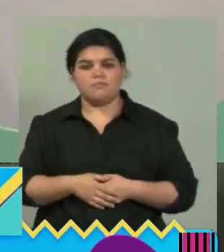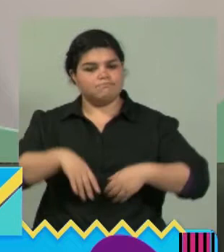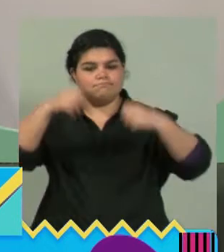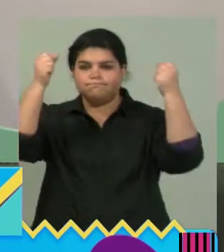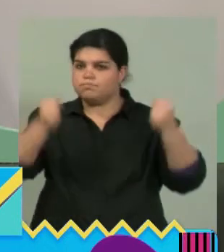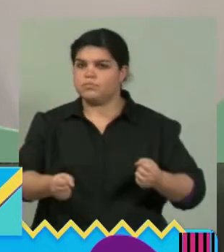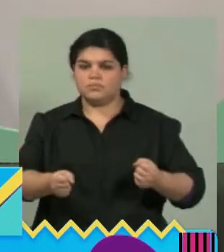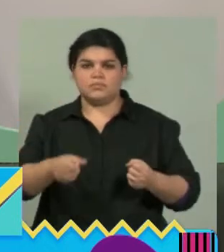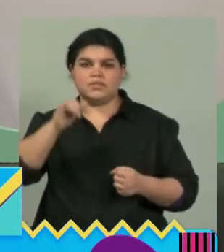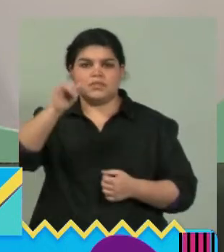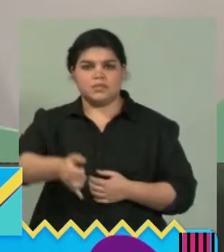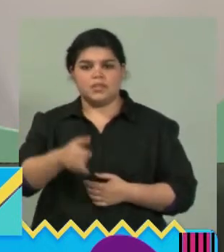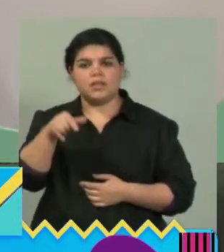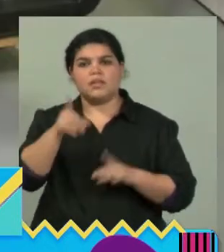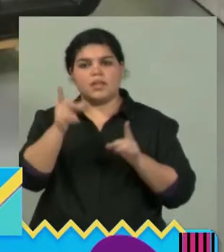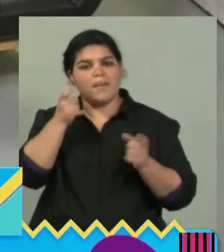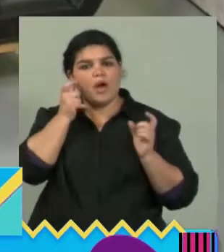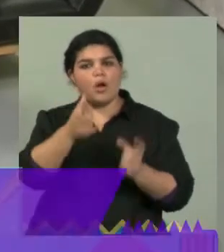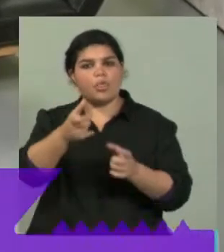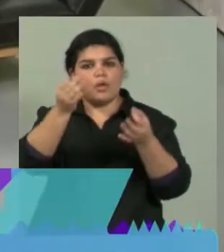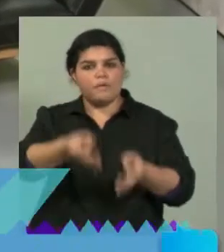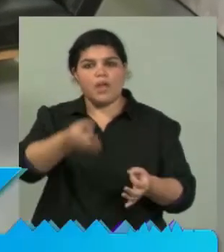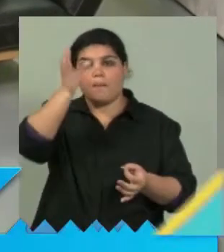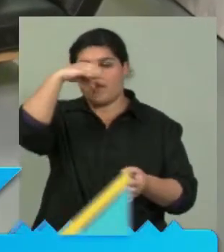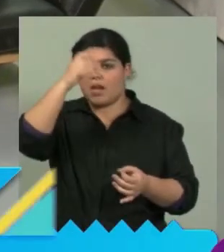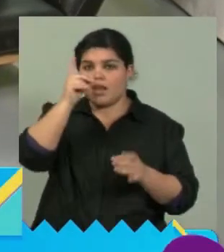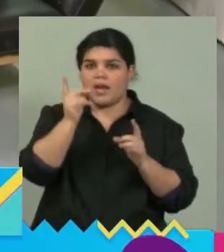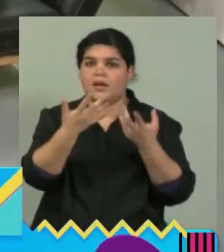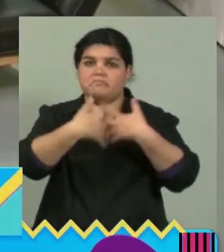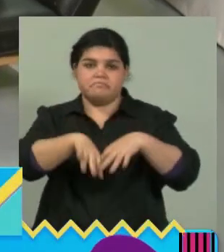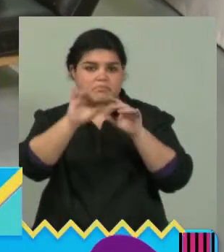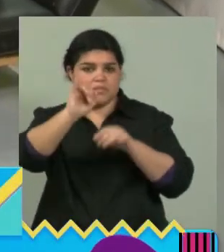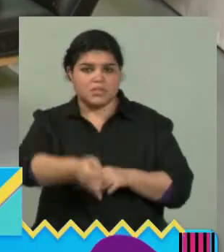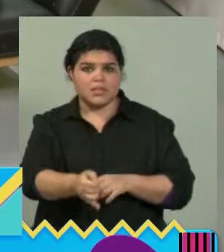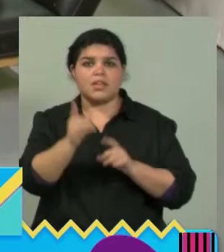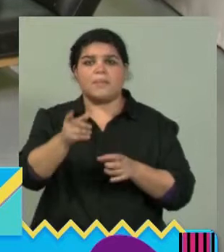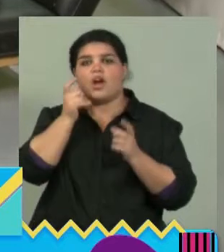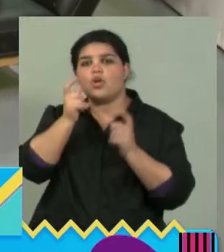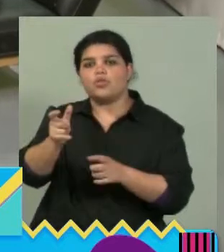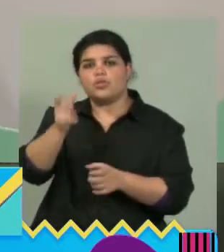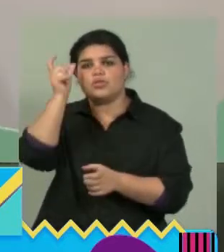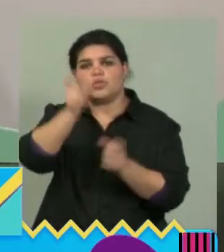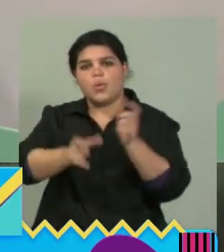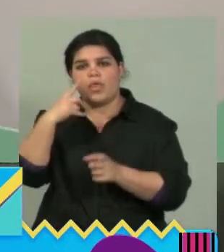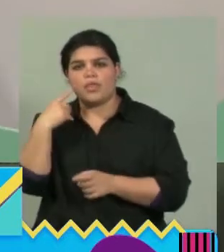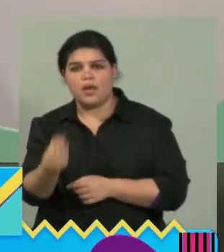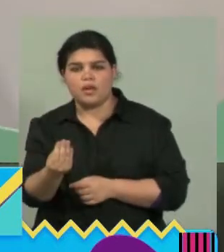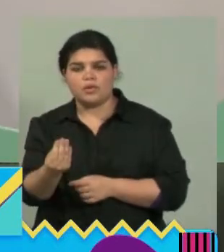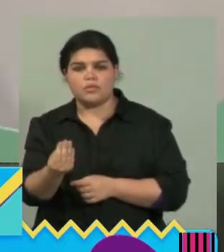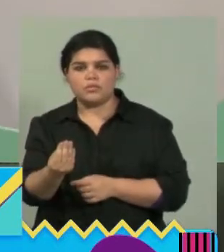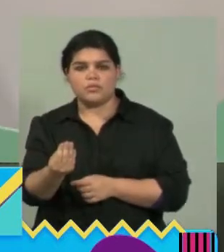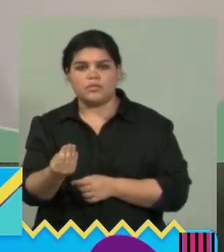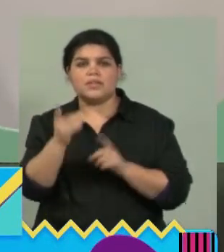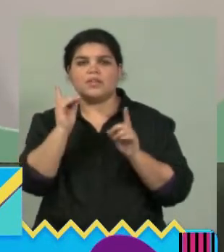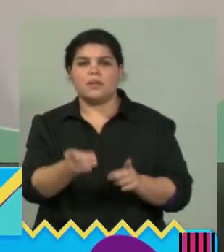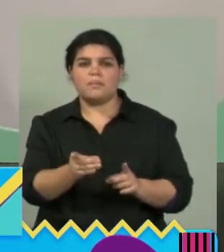firme en esto y poner los controles que tiene que ver con la minería, poner los controles que tiene que ver con los ciudadanos, poner los controles que le tiene que poner. ¿Cuántos litros